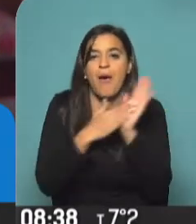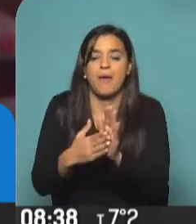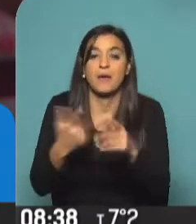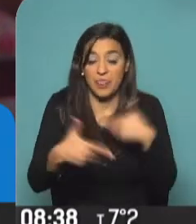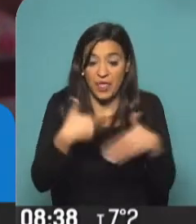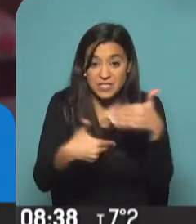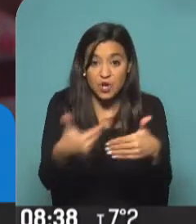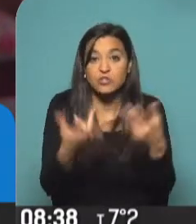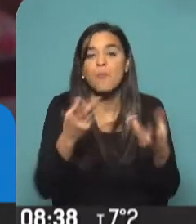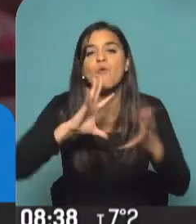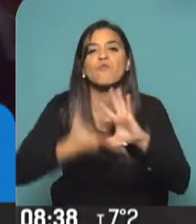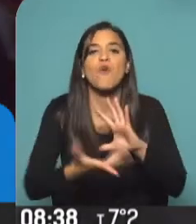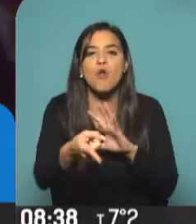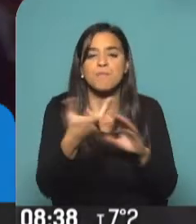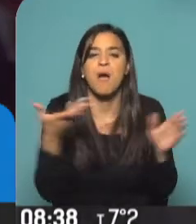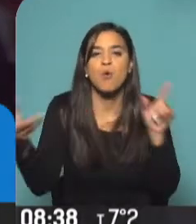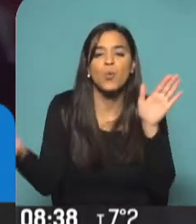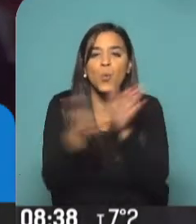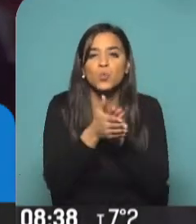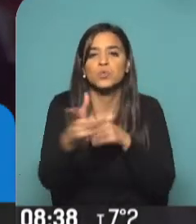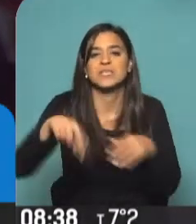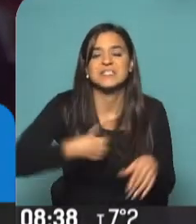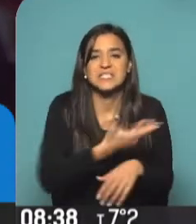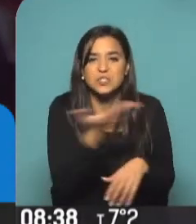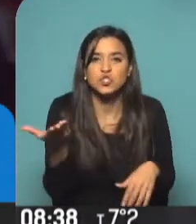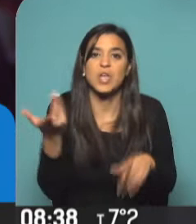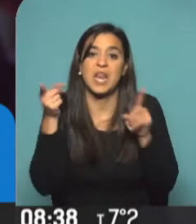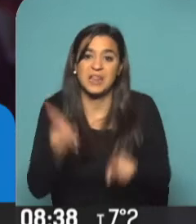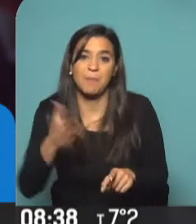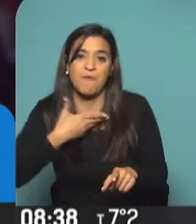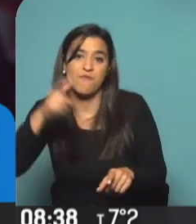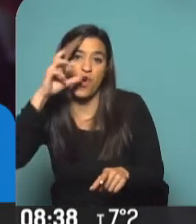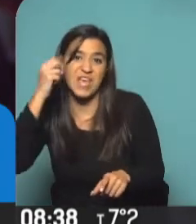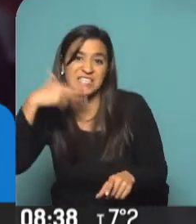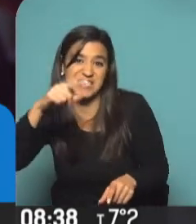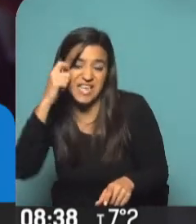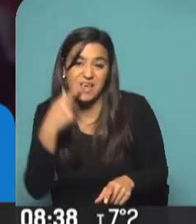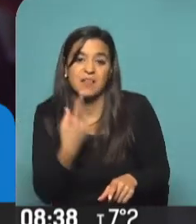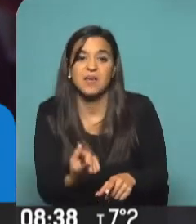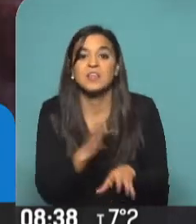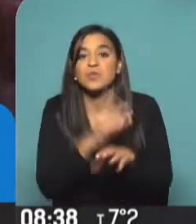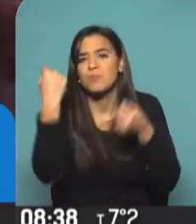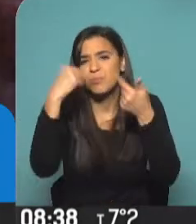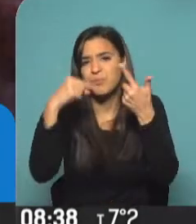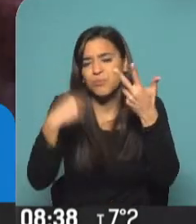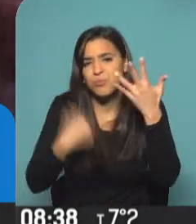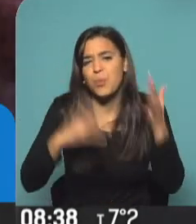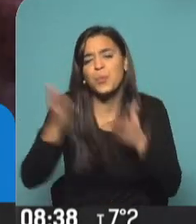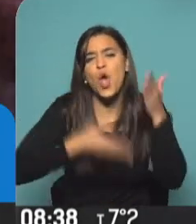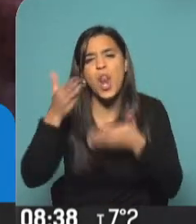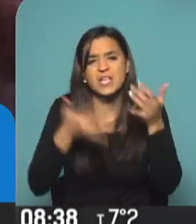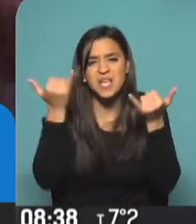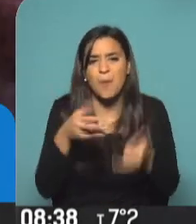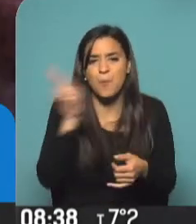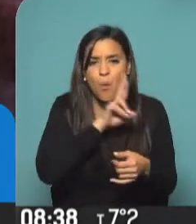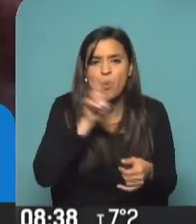hemos desarrollado es una metodología combinada a las ciencias sociales y las ciencias forenses que escenifican la multiplicidad de violencias a las que son sometidas